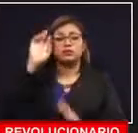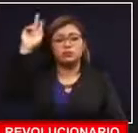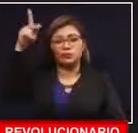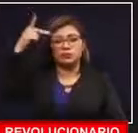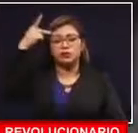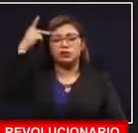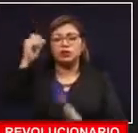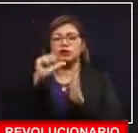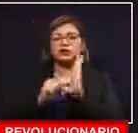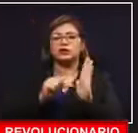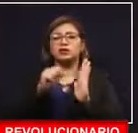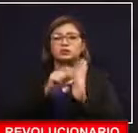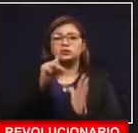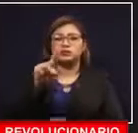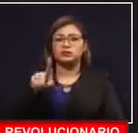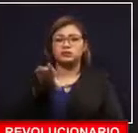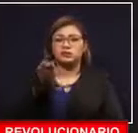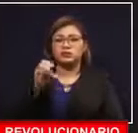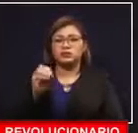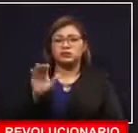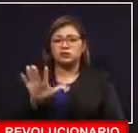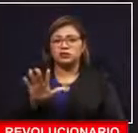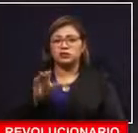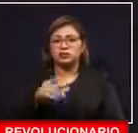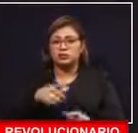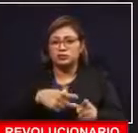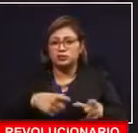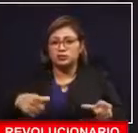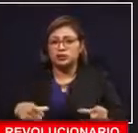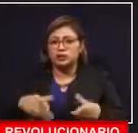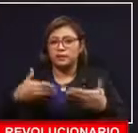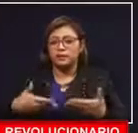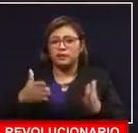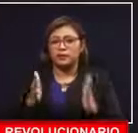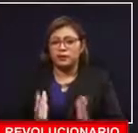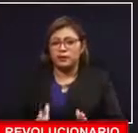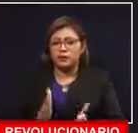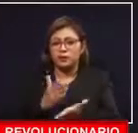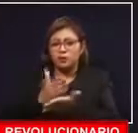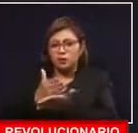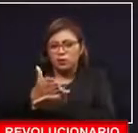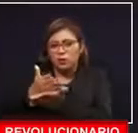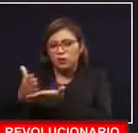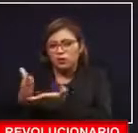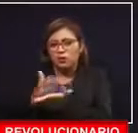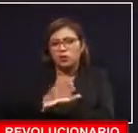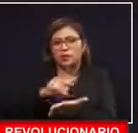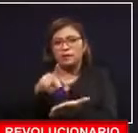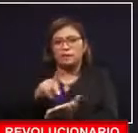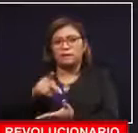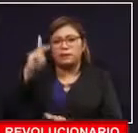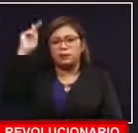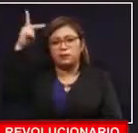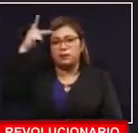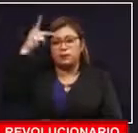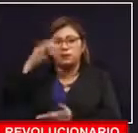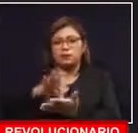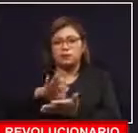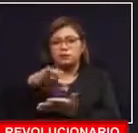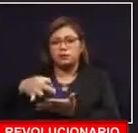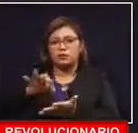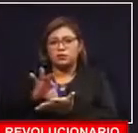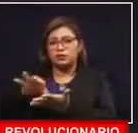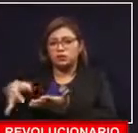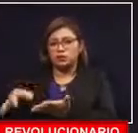panameño se divide políticamente en provincias, esta a su vez en distritos y los distritos en corregimientos. La ley podrá crear